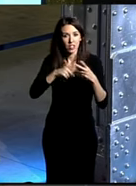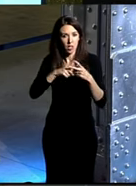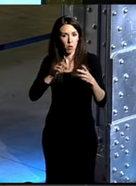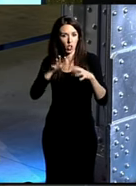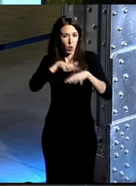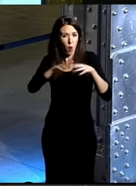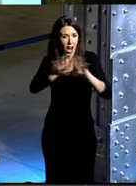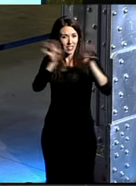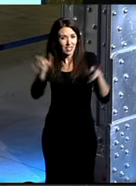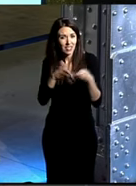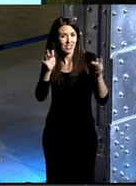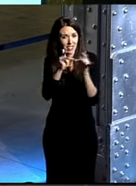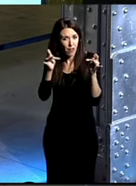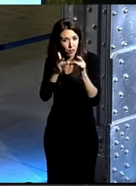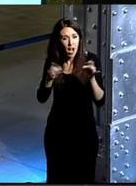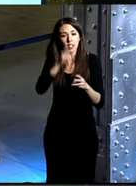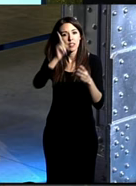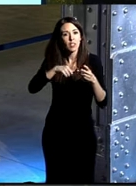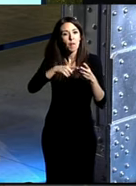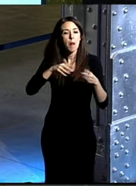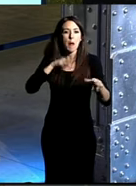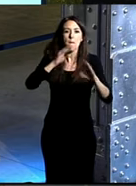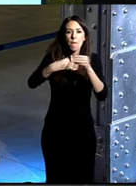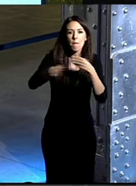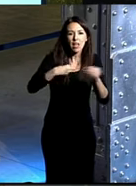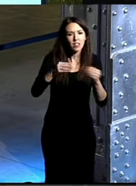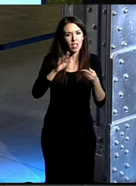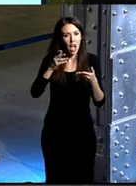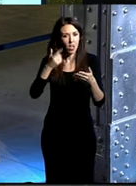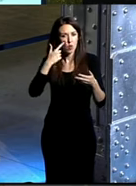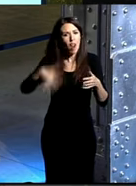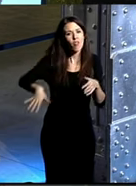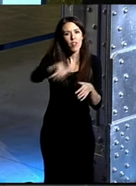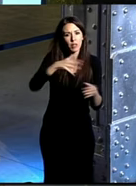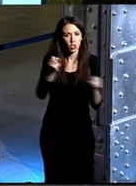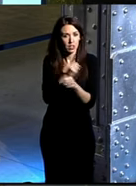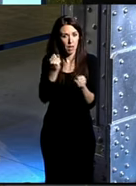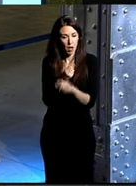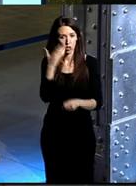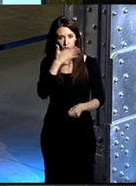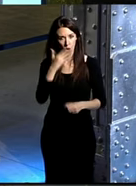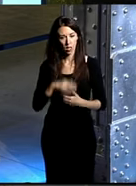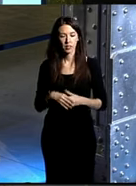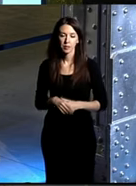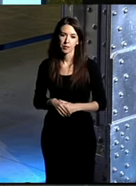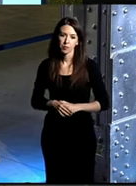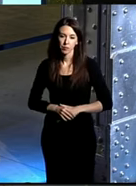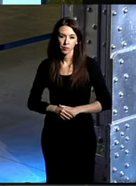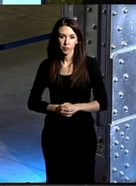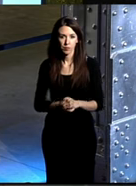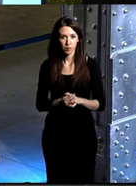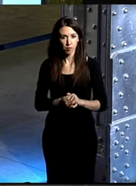interfaces, diseñando materialmente muchas dimensiones del trabajo escolar. Y lo hacemos